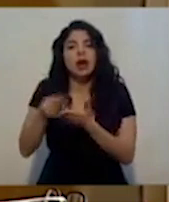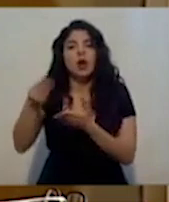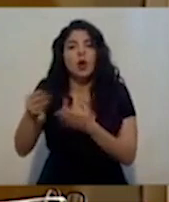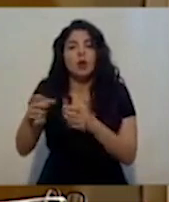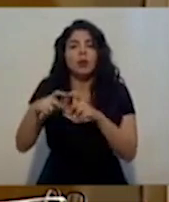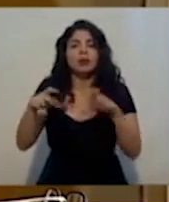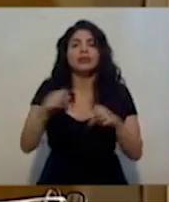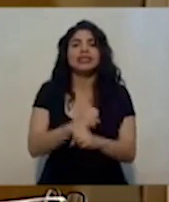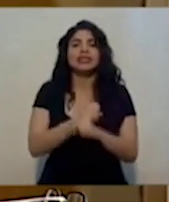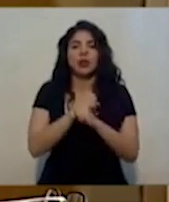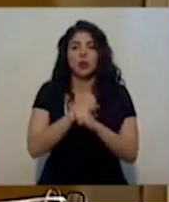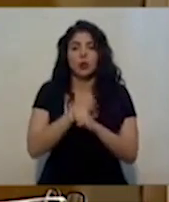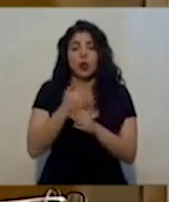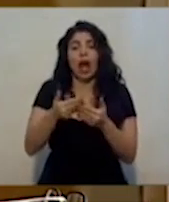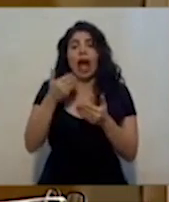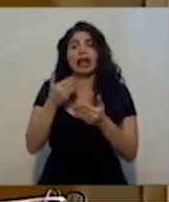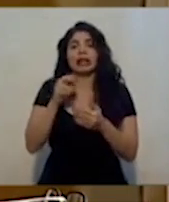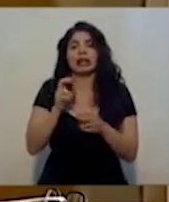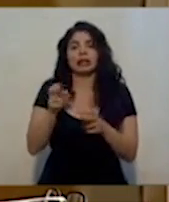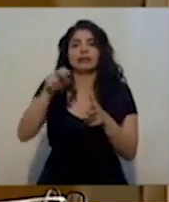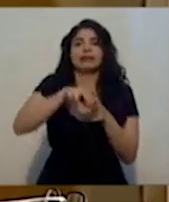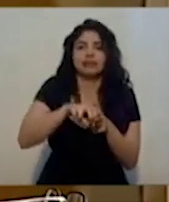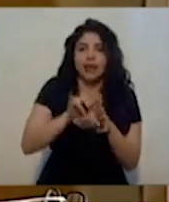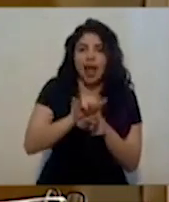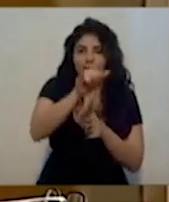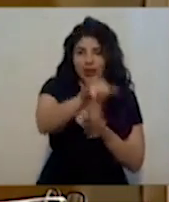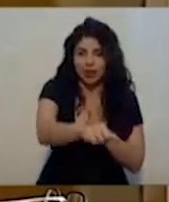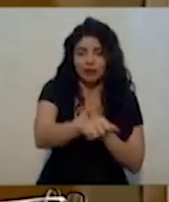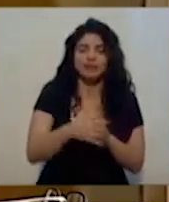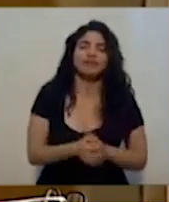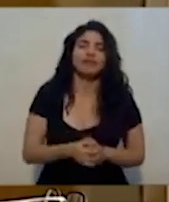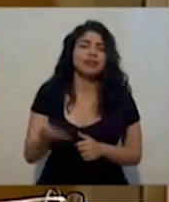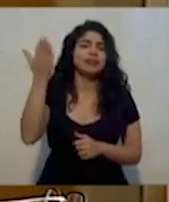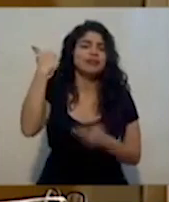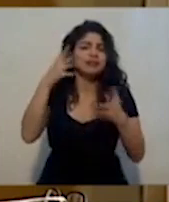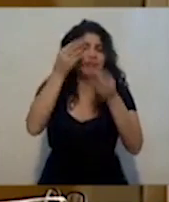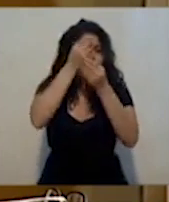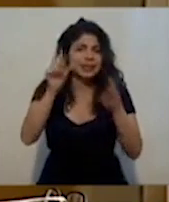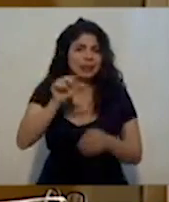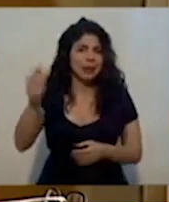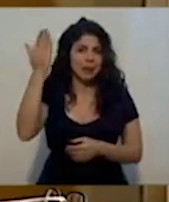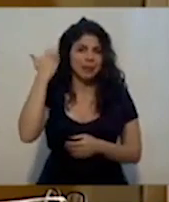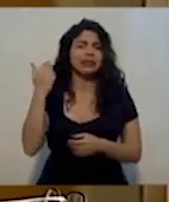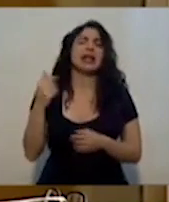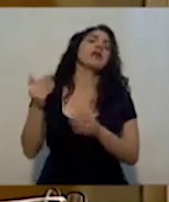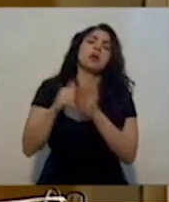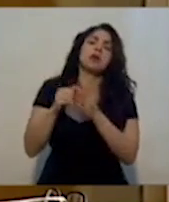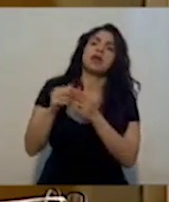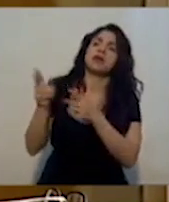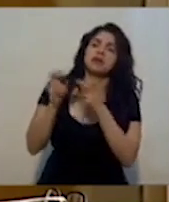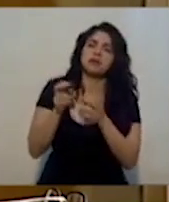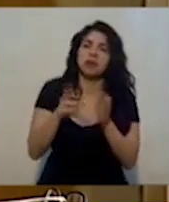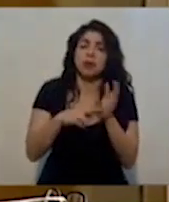antes de abordar el avión brevemente me refiero a lo que ya habíamos anunciado en la semana anterior y es que para